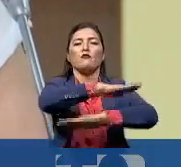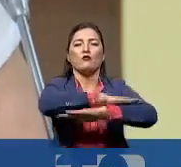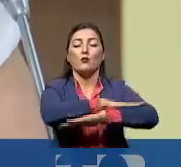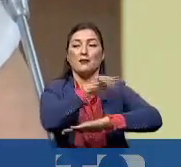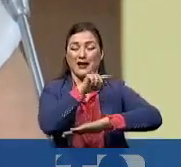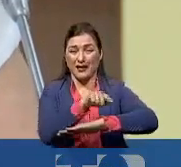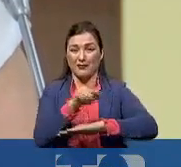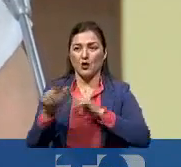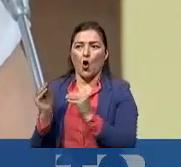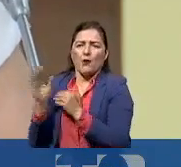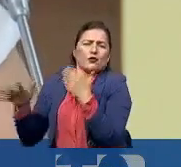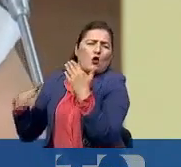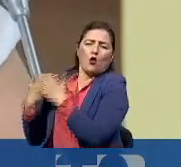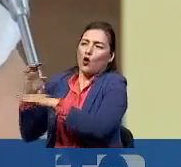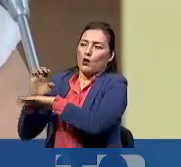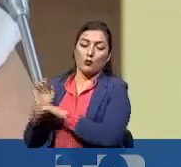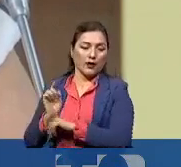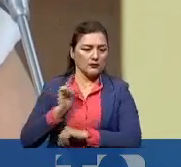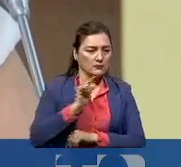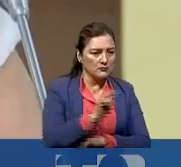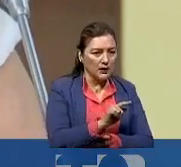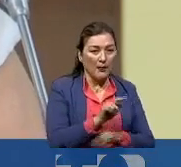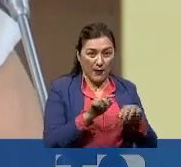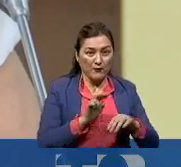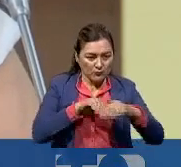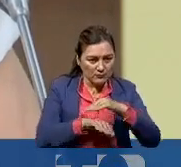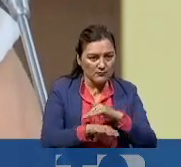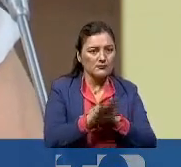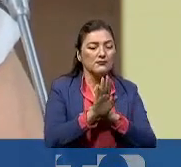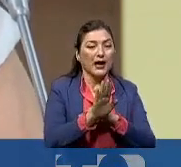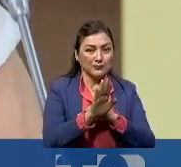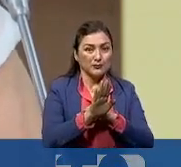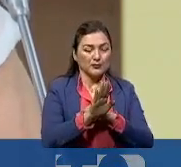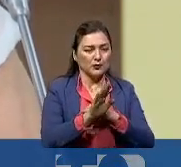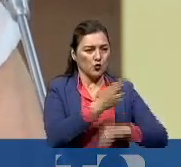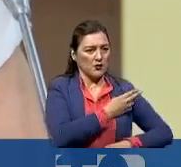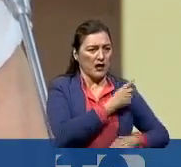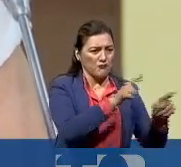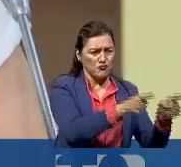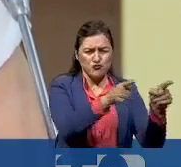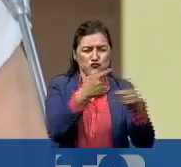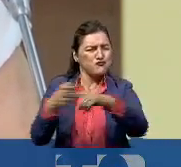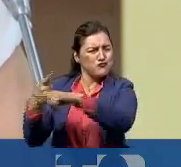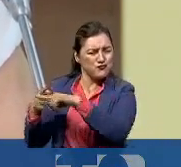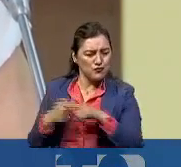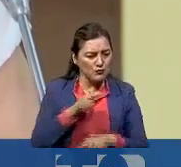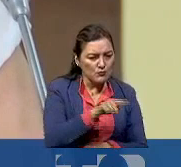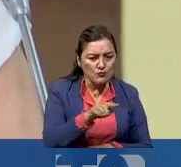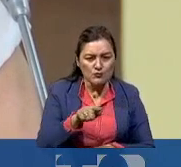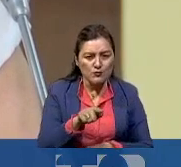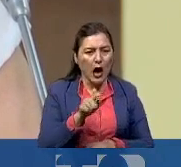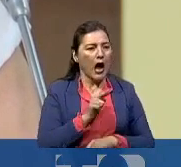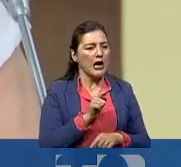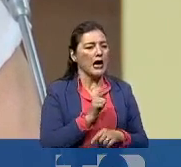estudiante de este joven y posteriormente que una vez que el joven aceptó un cupo en una universidad si lo hacen otras más